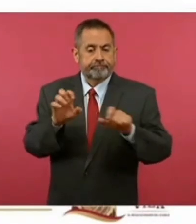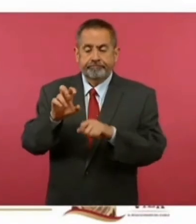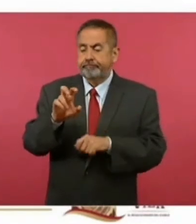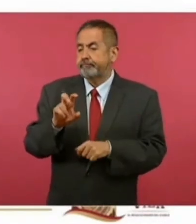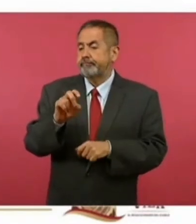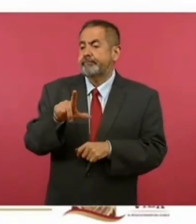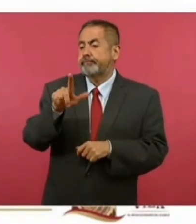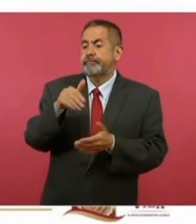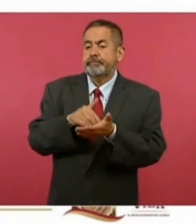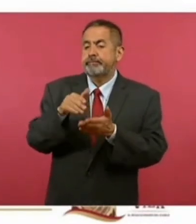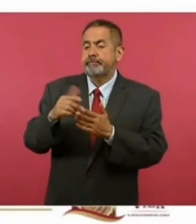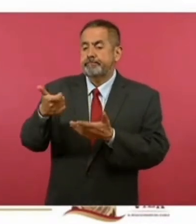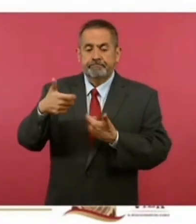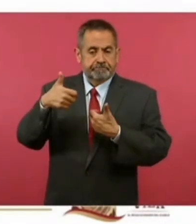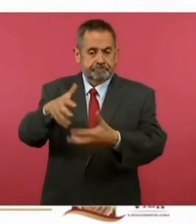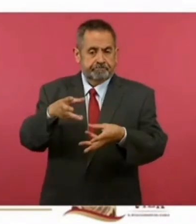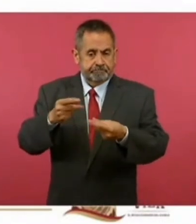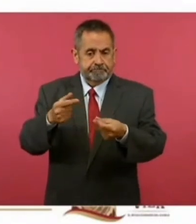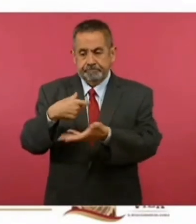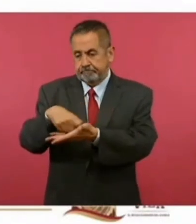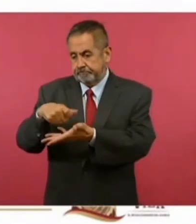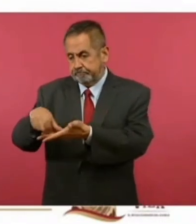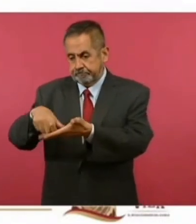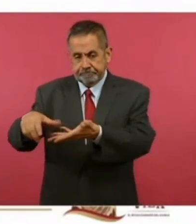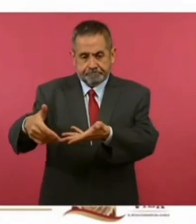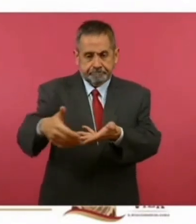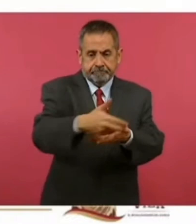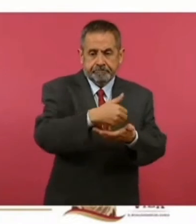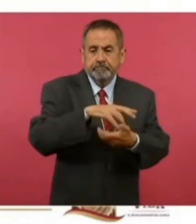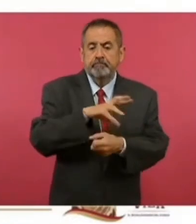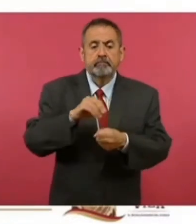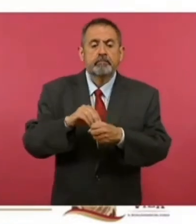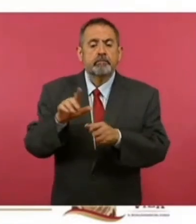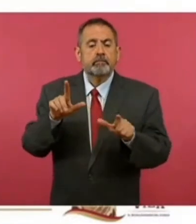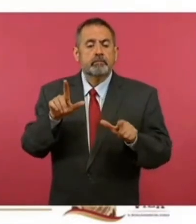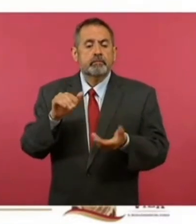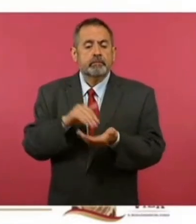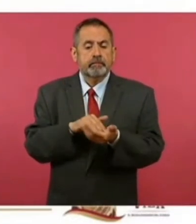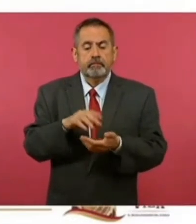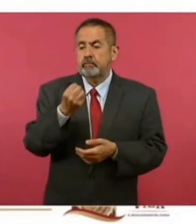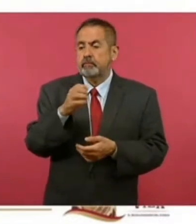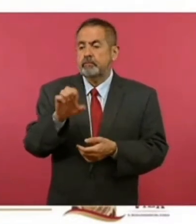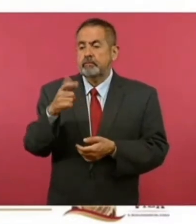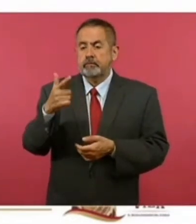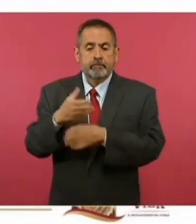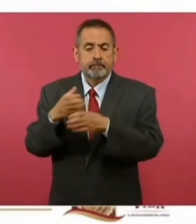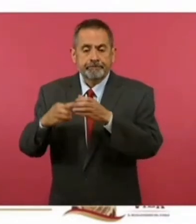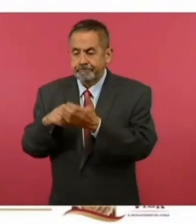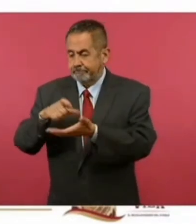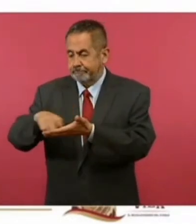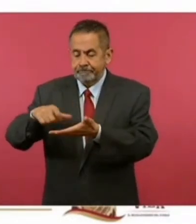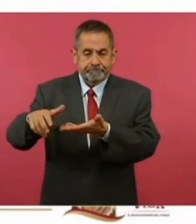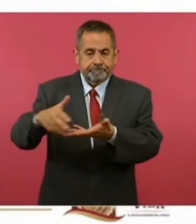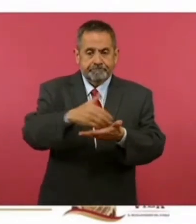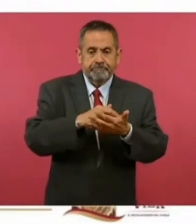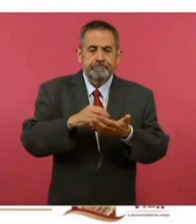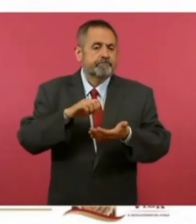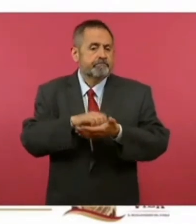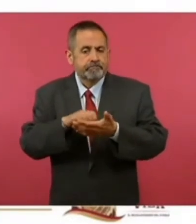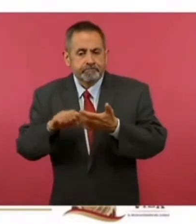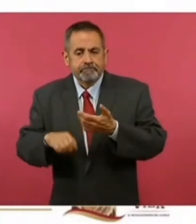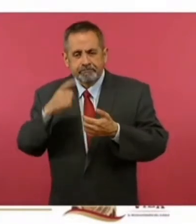setecientos treinta y siete millones de pesos en la adquisición de siete mil novecientos siete equipos médicos entre los que se destacan